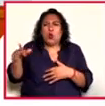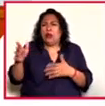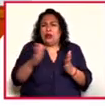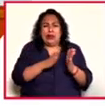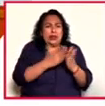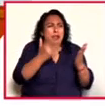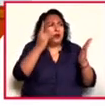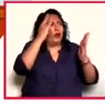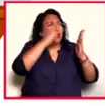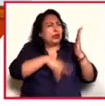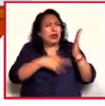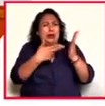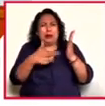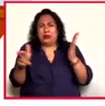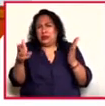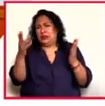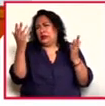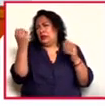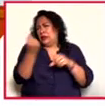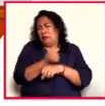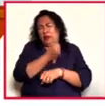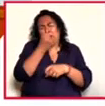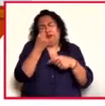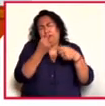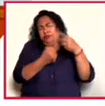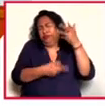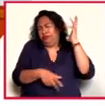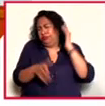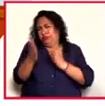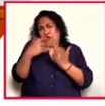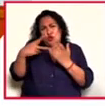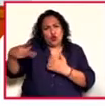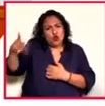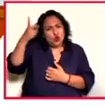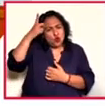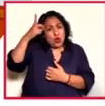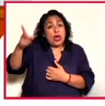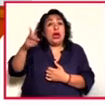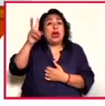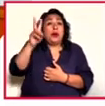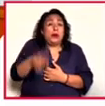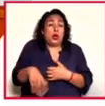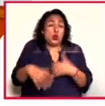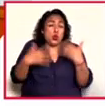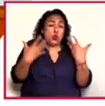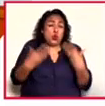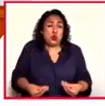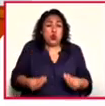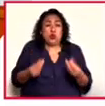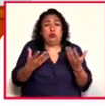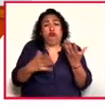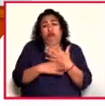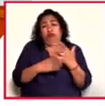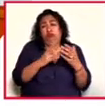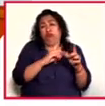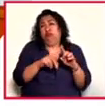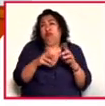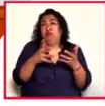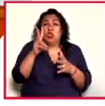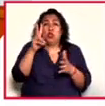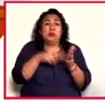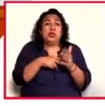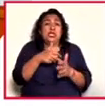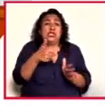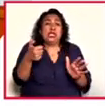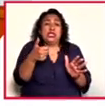carteles, revistas, etcétera, zapatos, de todo. Entonces, es un universo enorme de pues, cerca de 2,600